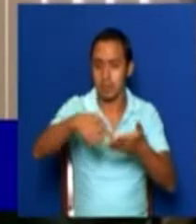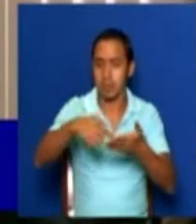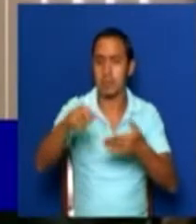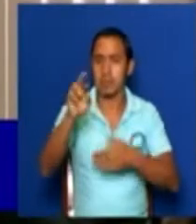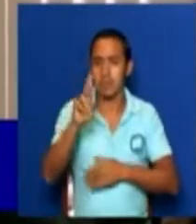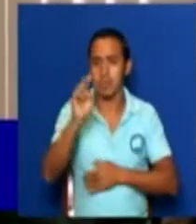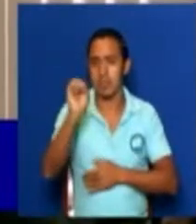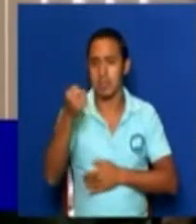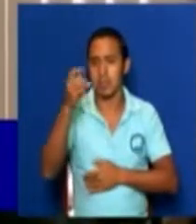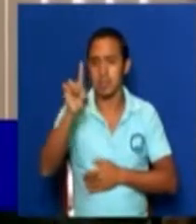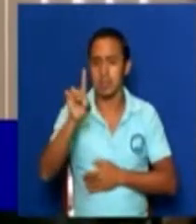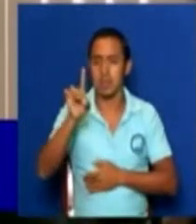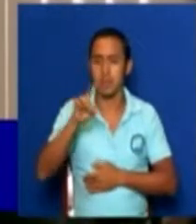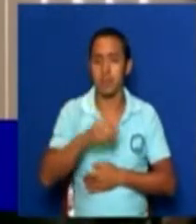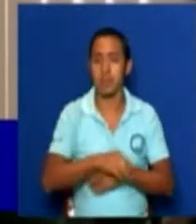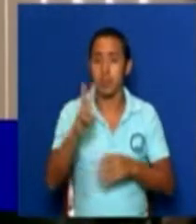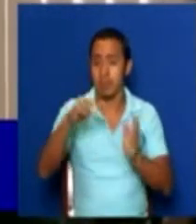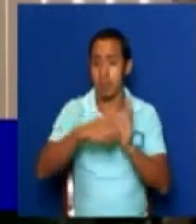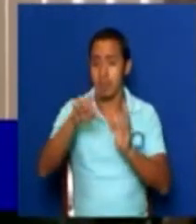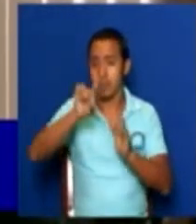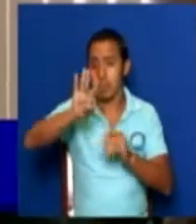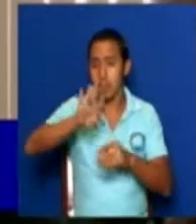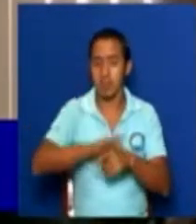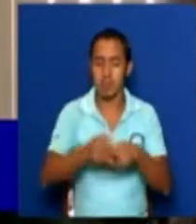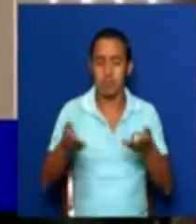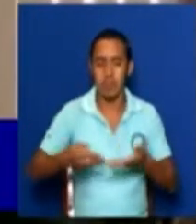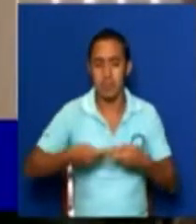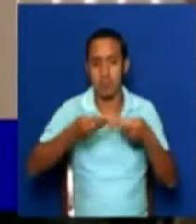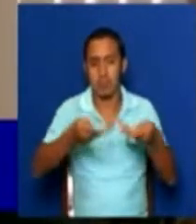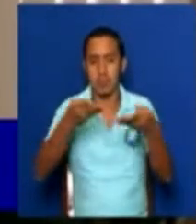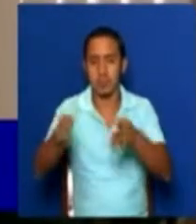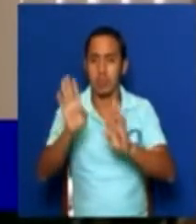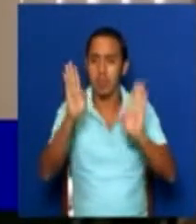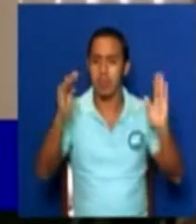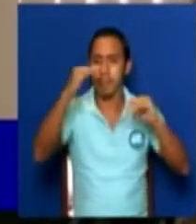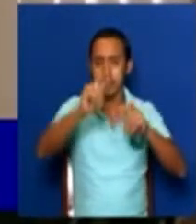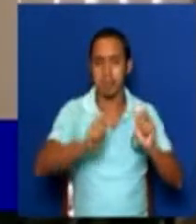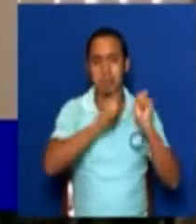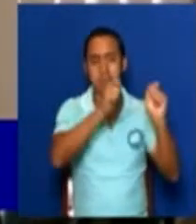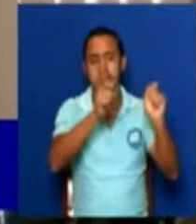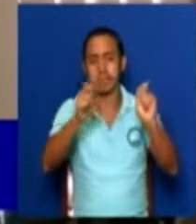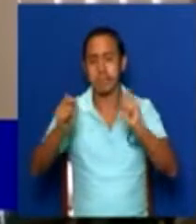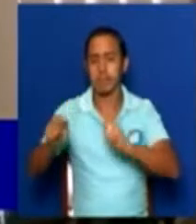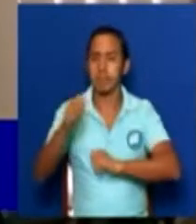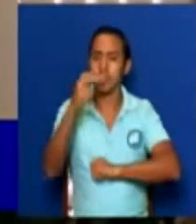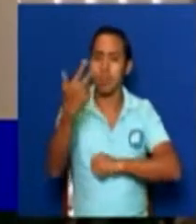RSE 2014, se entregaron reconocimientos a 8 empresas.